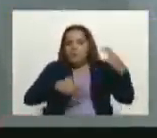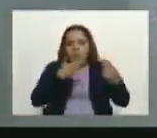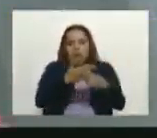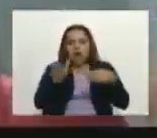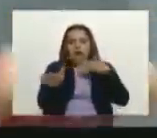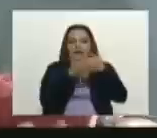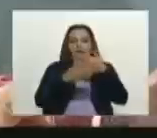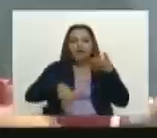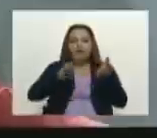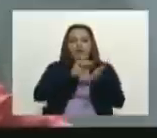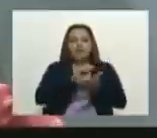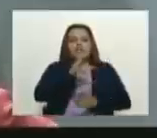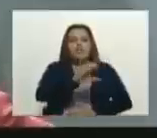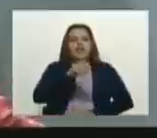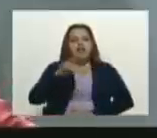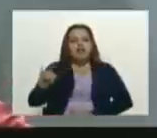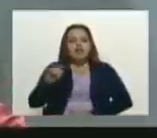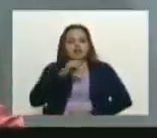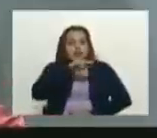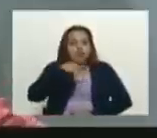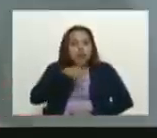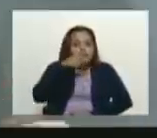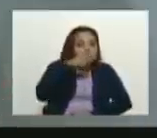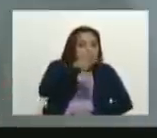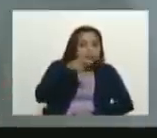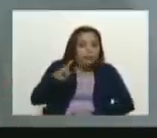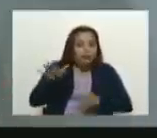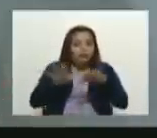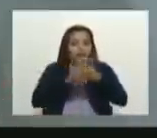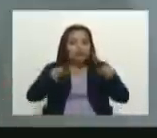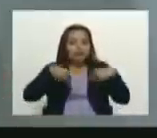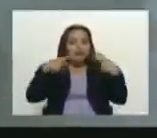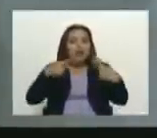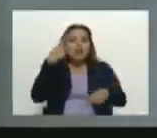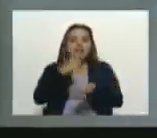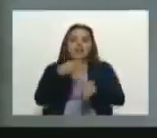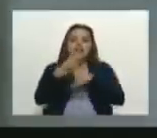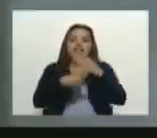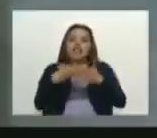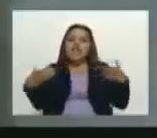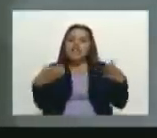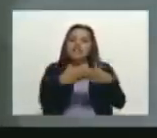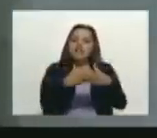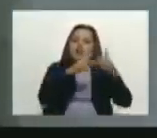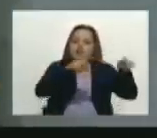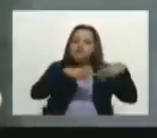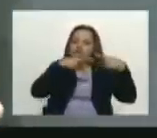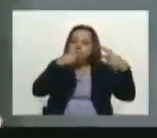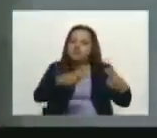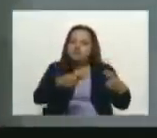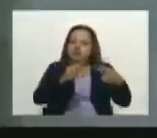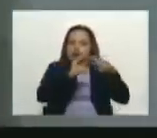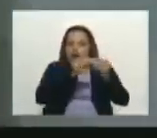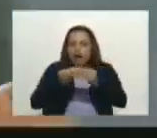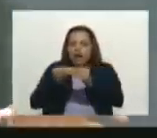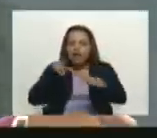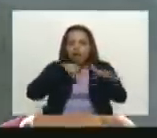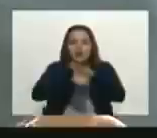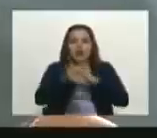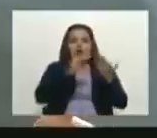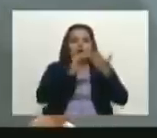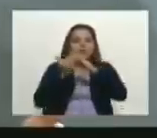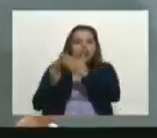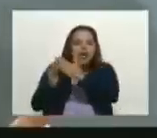en Venezuela, si estamos pendientes del mantenimiento. Entonces hay que crear equipos de mantenimiento en la comunidad, en la gobernación,